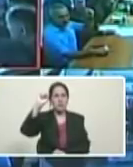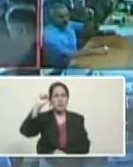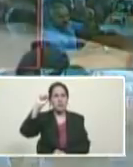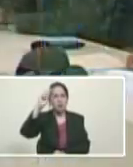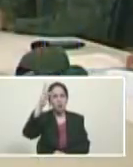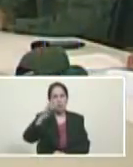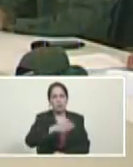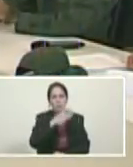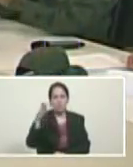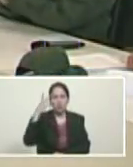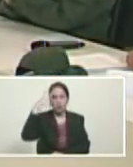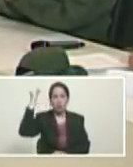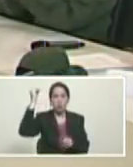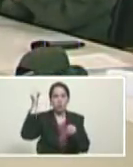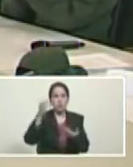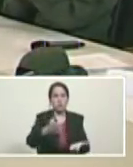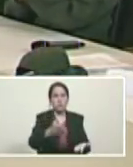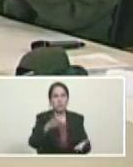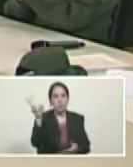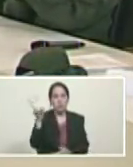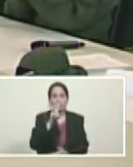que dios bendiga a venezuela